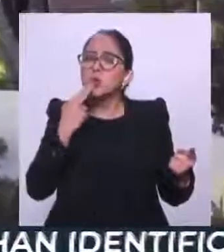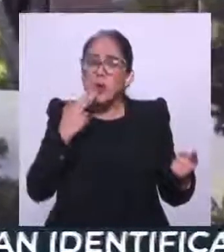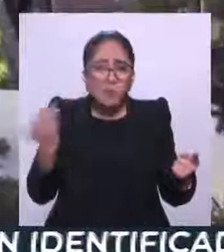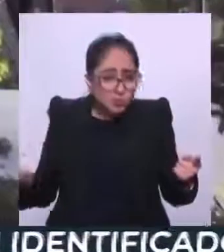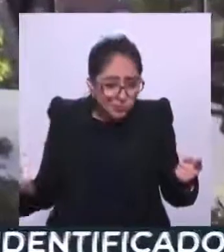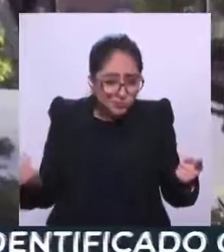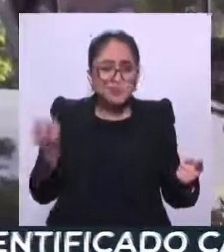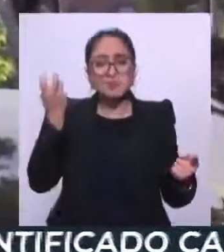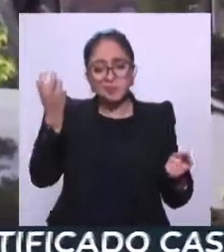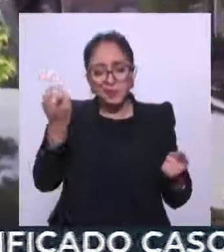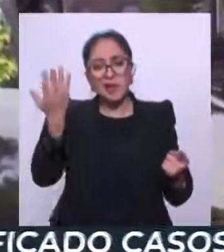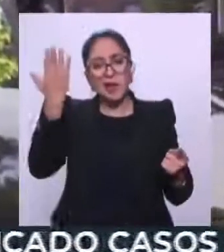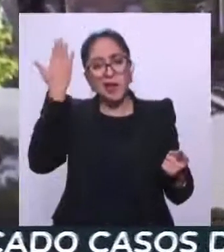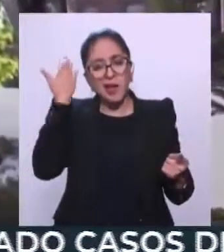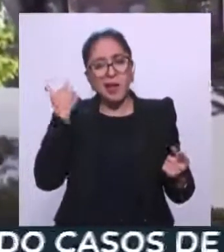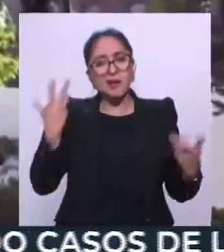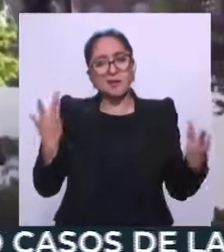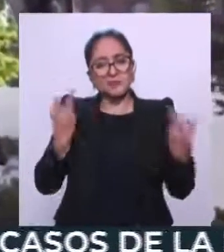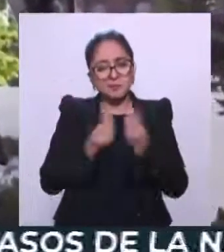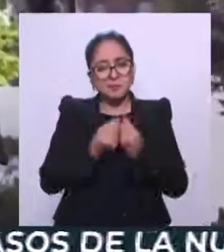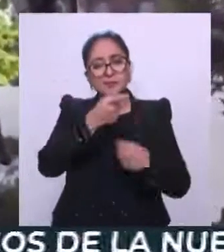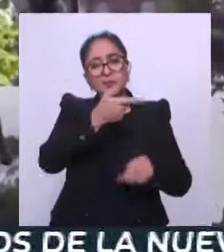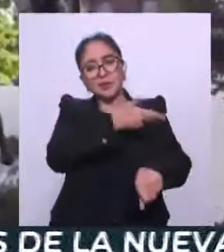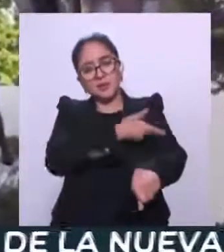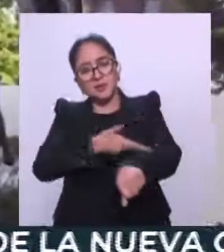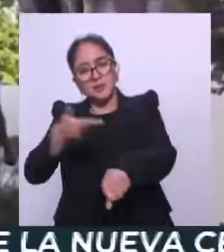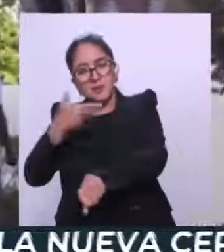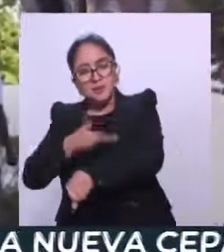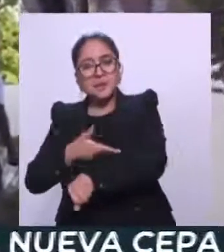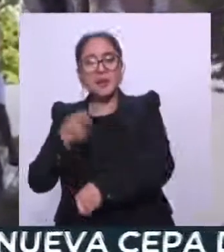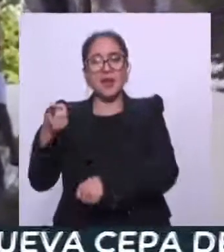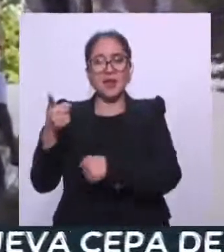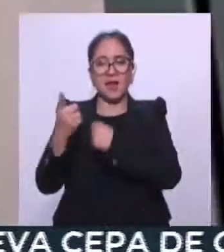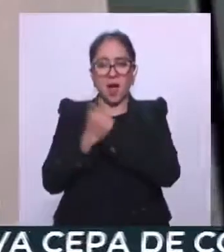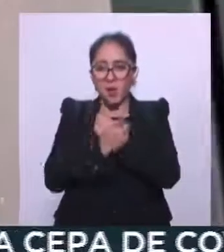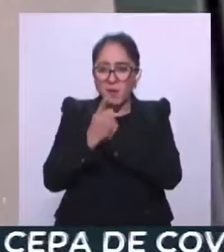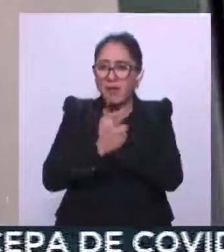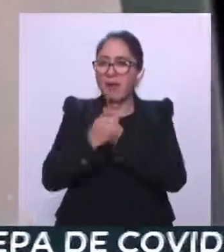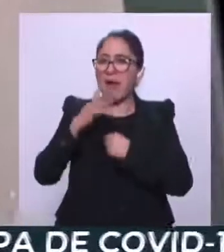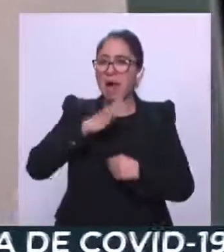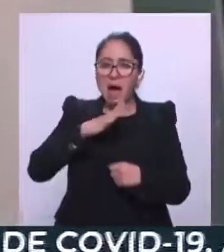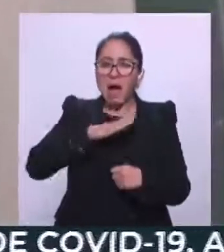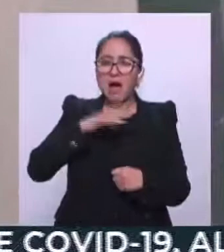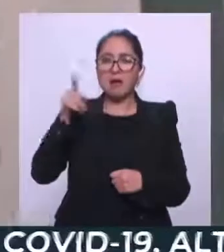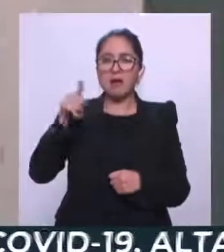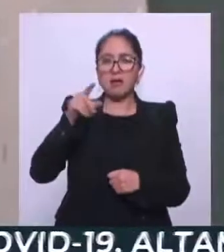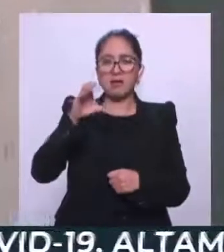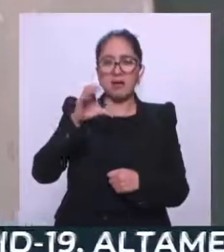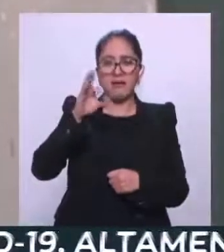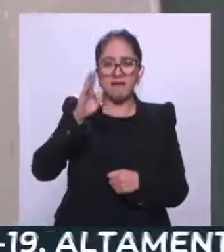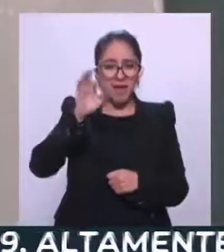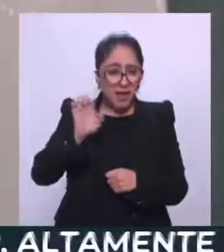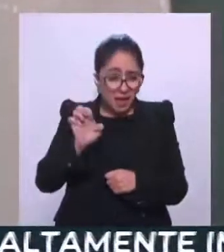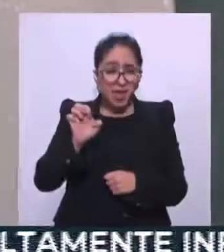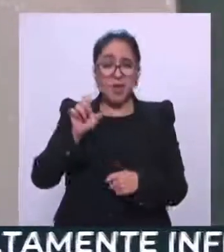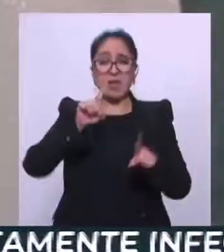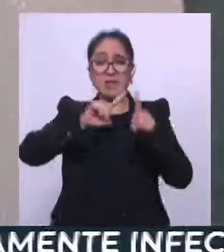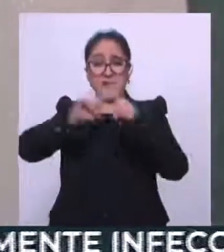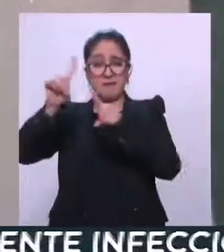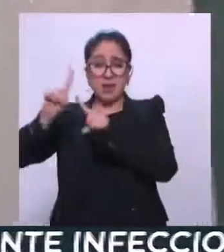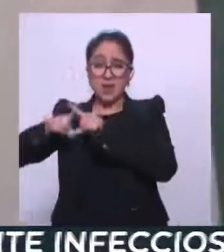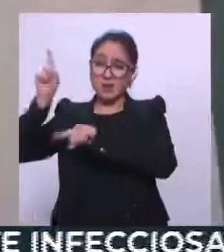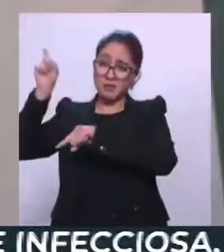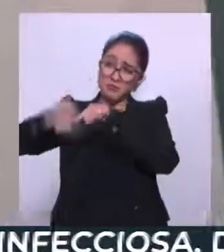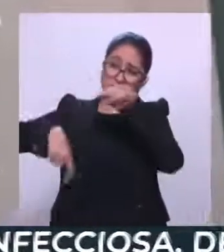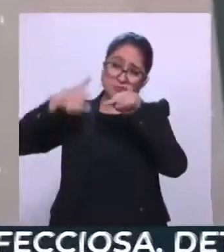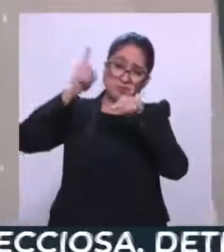lo señalaron los mecanismos automáticos que tiene Comisión Federal, que desactivan otras líneas para que